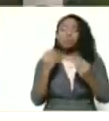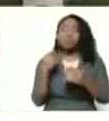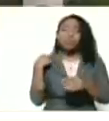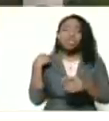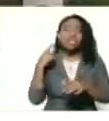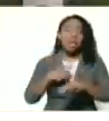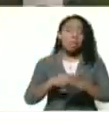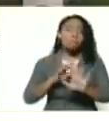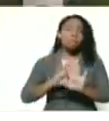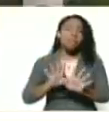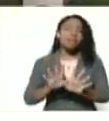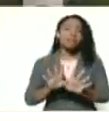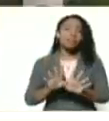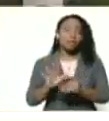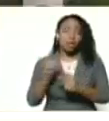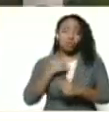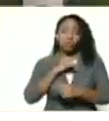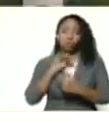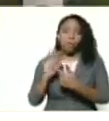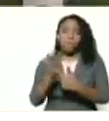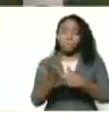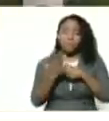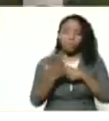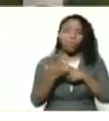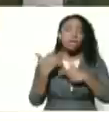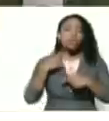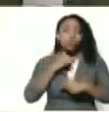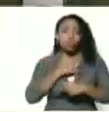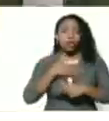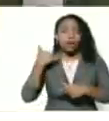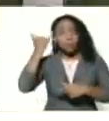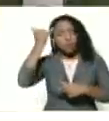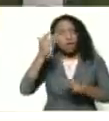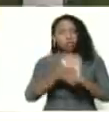planteamos. Y apenas hemos organizado